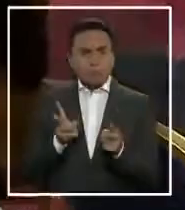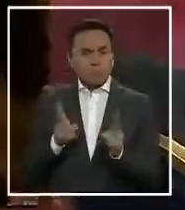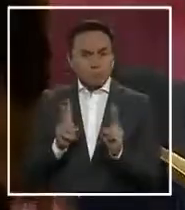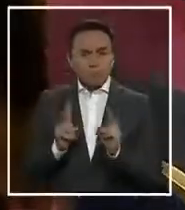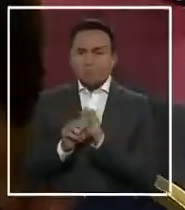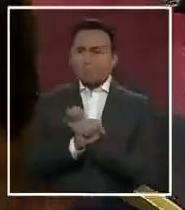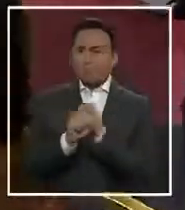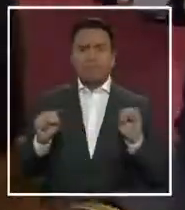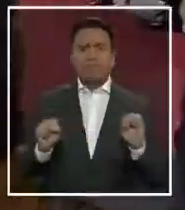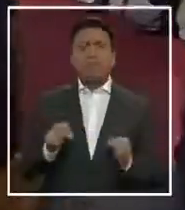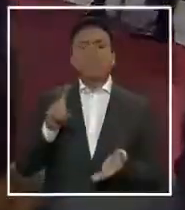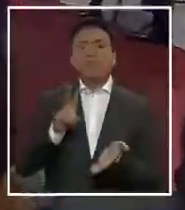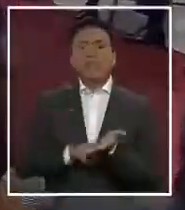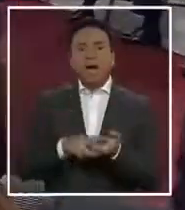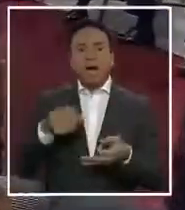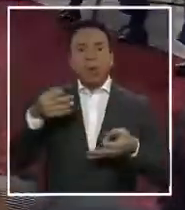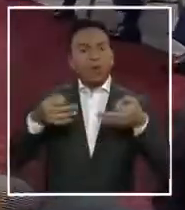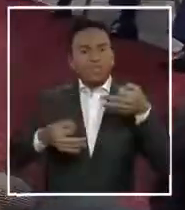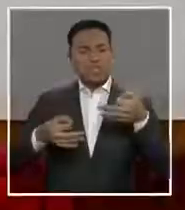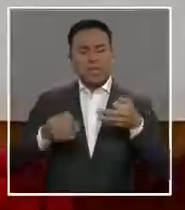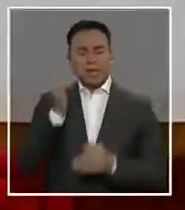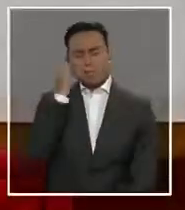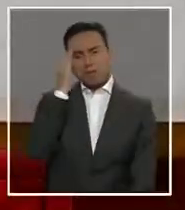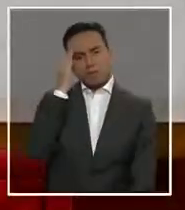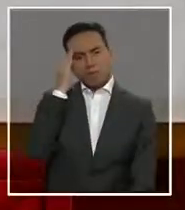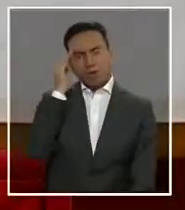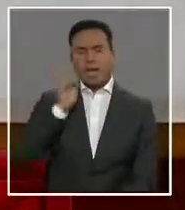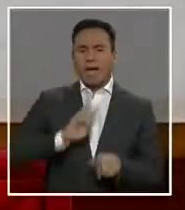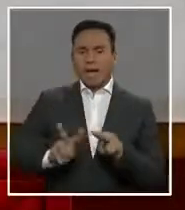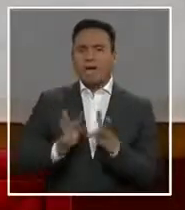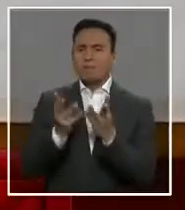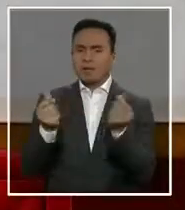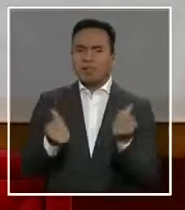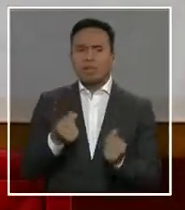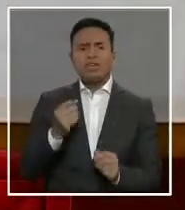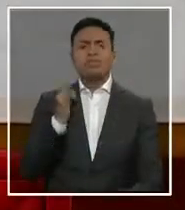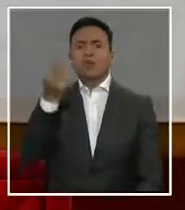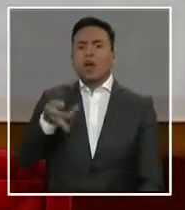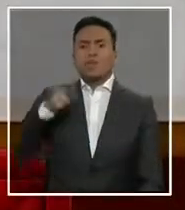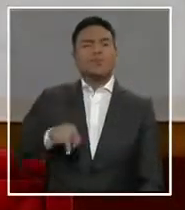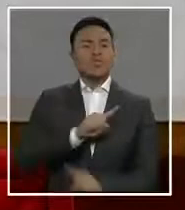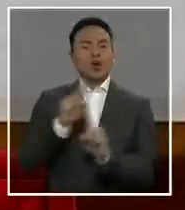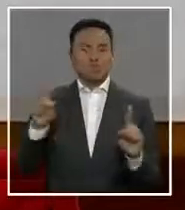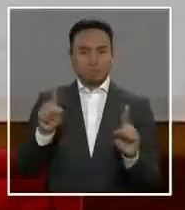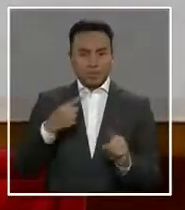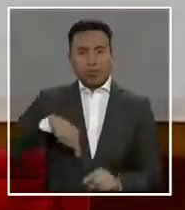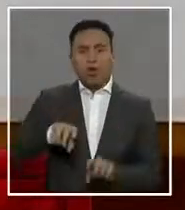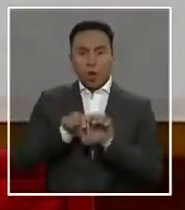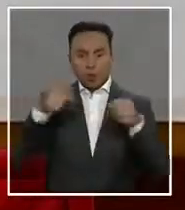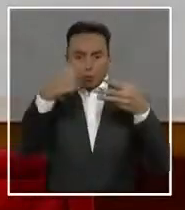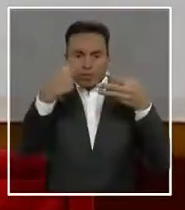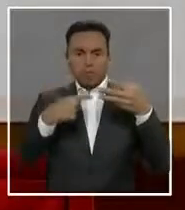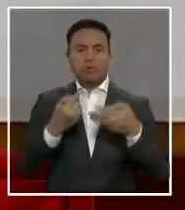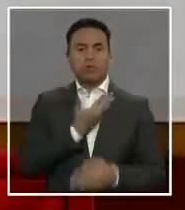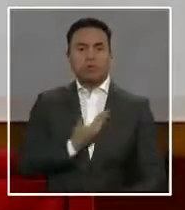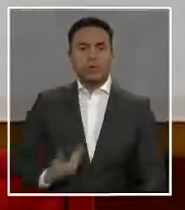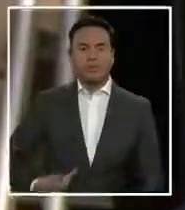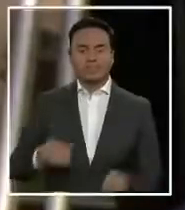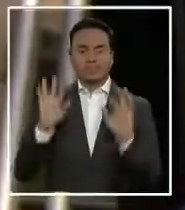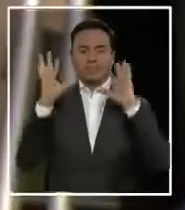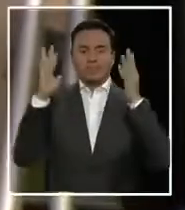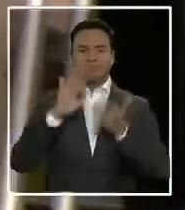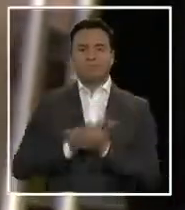permitiendo. Verdad, justicia, memoria, reparación y no repetición son nuestros compromisos como gobierno.